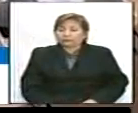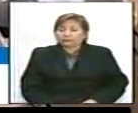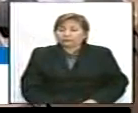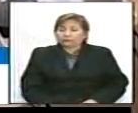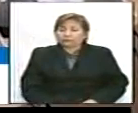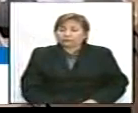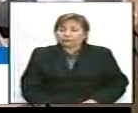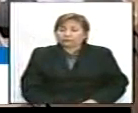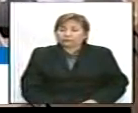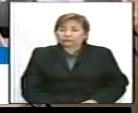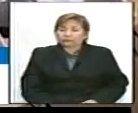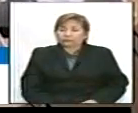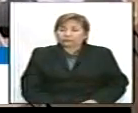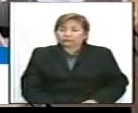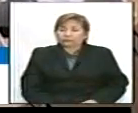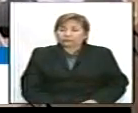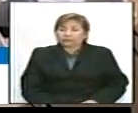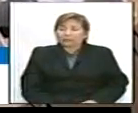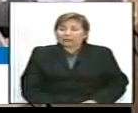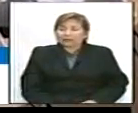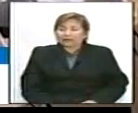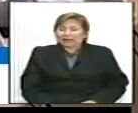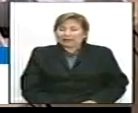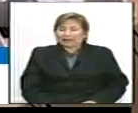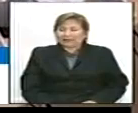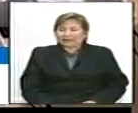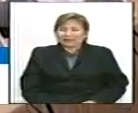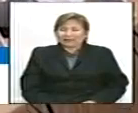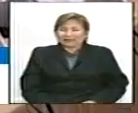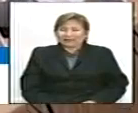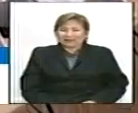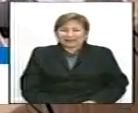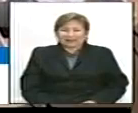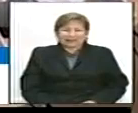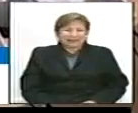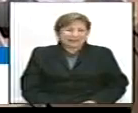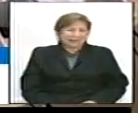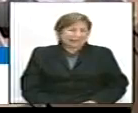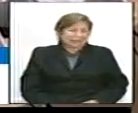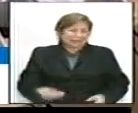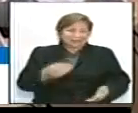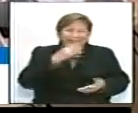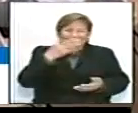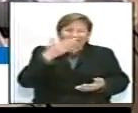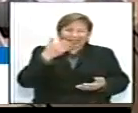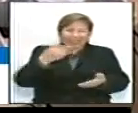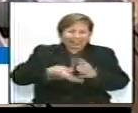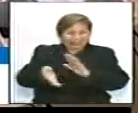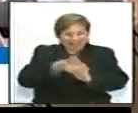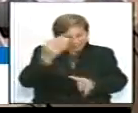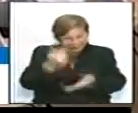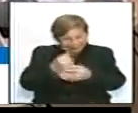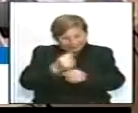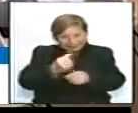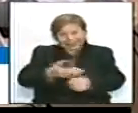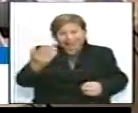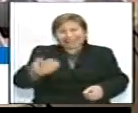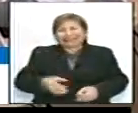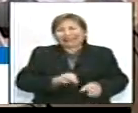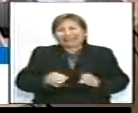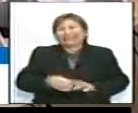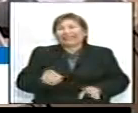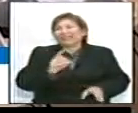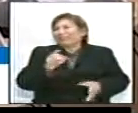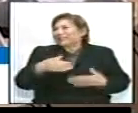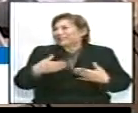pues, ínquelos, una inyección de rocoto, no sé. Pero algo que puede implicar que esa gente ejecute su trabajo. No pueden haber...